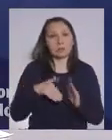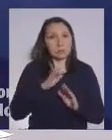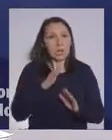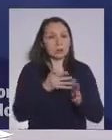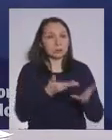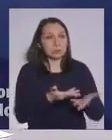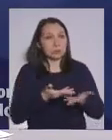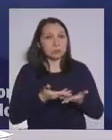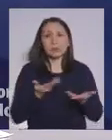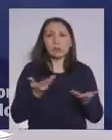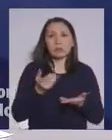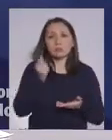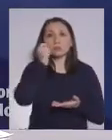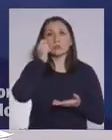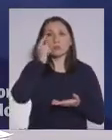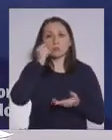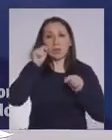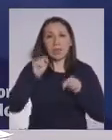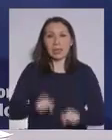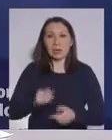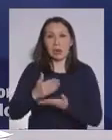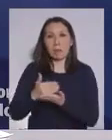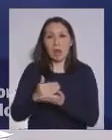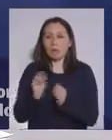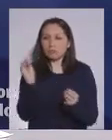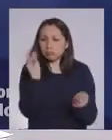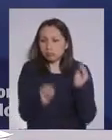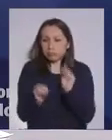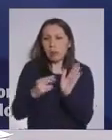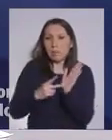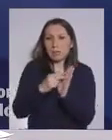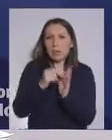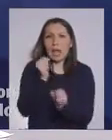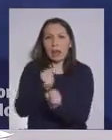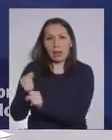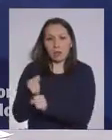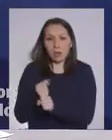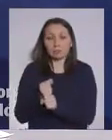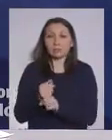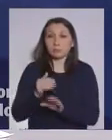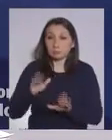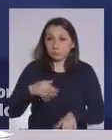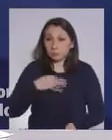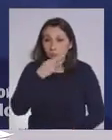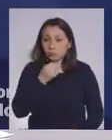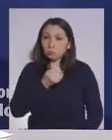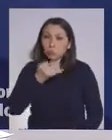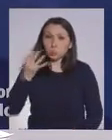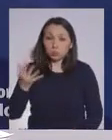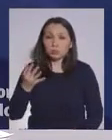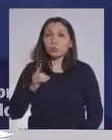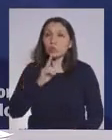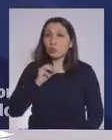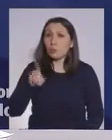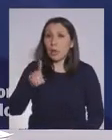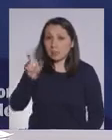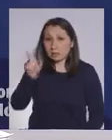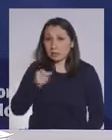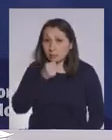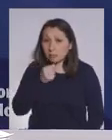ministerio de salud fueron tomadas en cuenta para este plan paso a paso laboral como yo he dicho muchas veces tomás si es